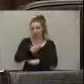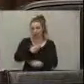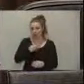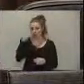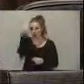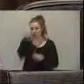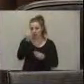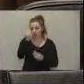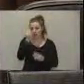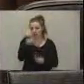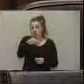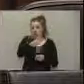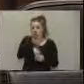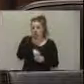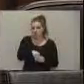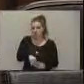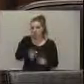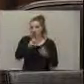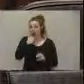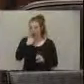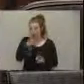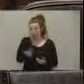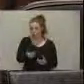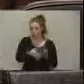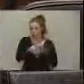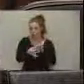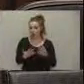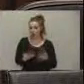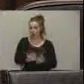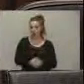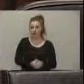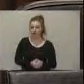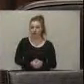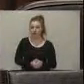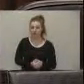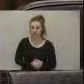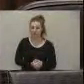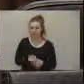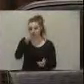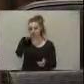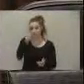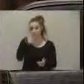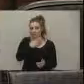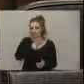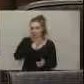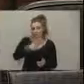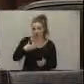alguna novedad a este respecto. sé si hay la intención de